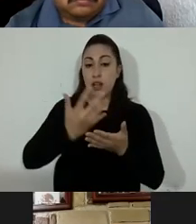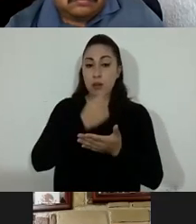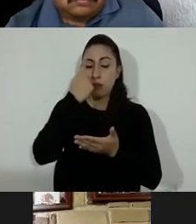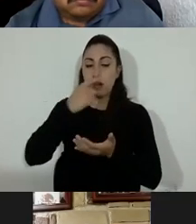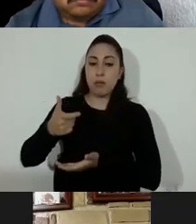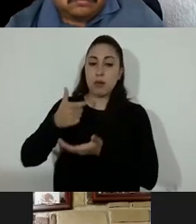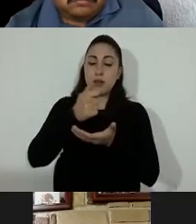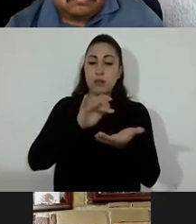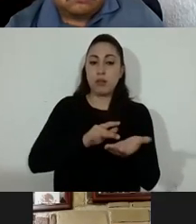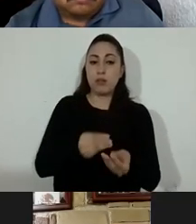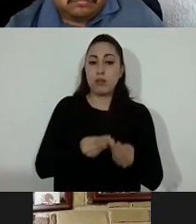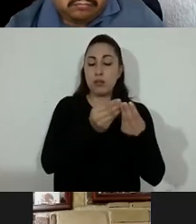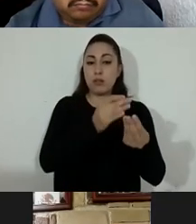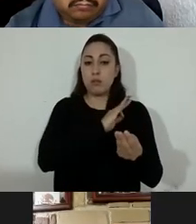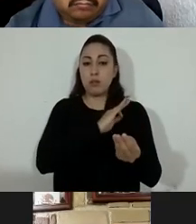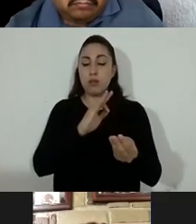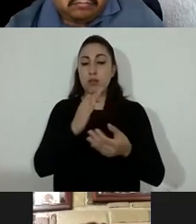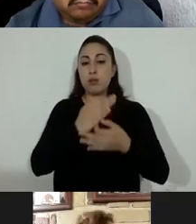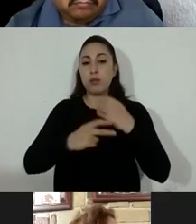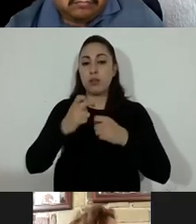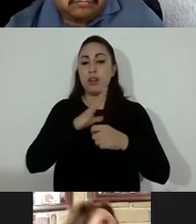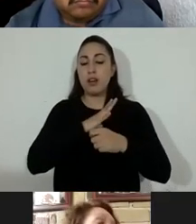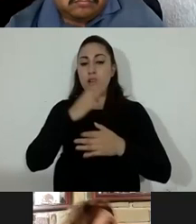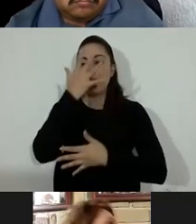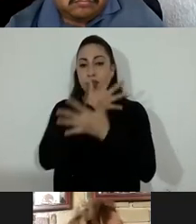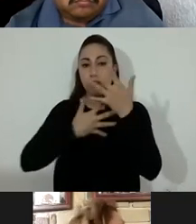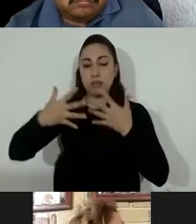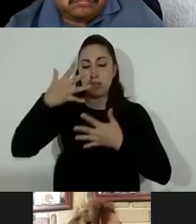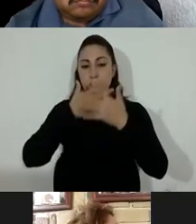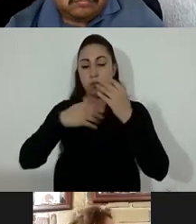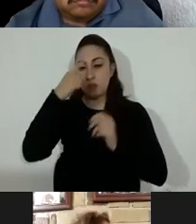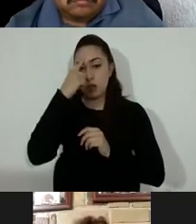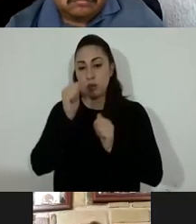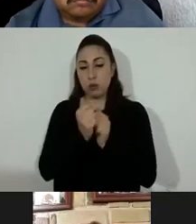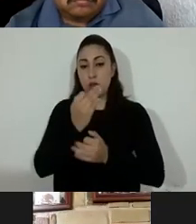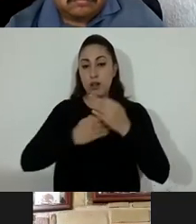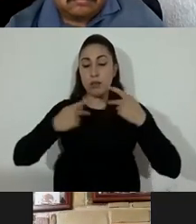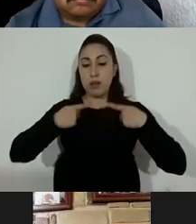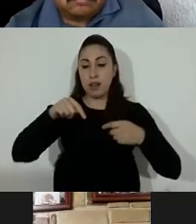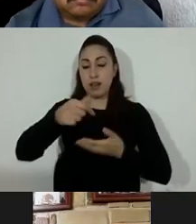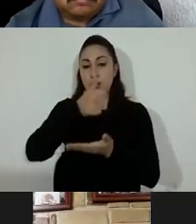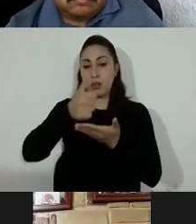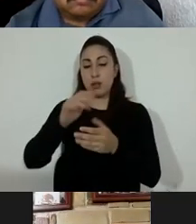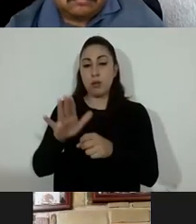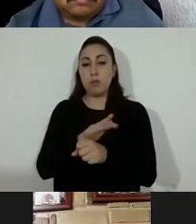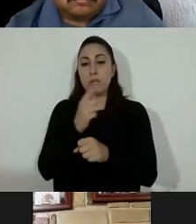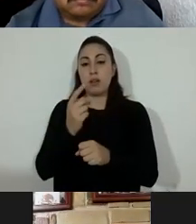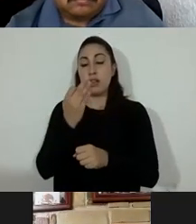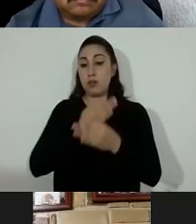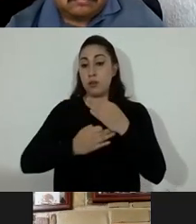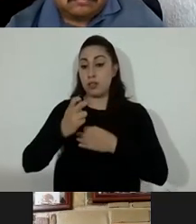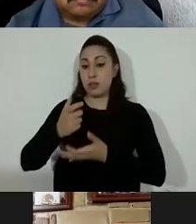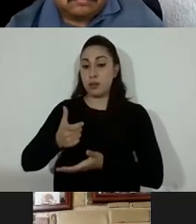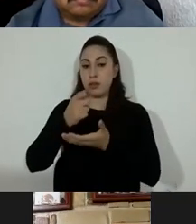Situación que genera una consecuencia grave para la ciudadanía, ya que ese recurso no se podría utilizar para